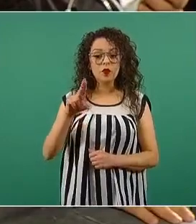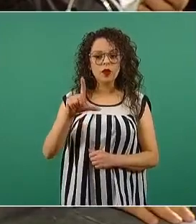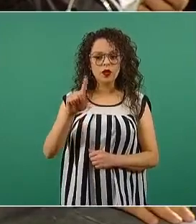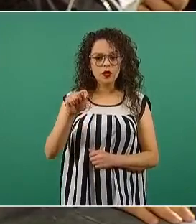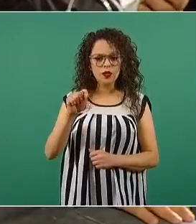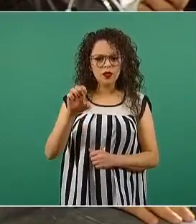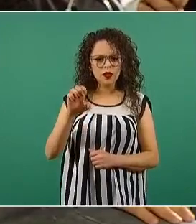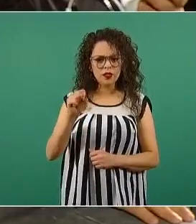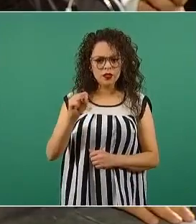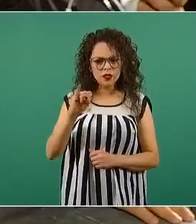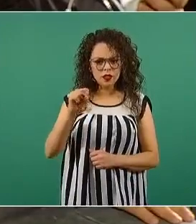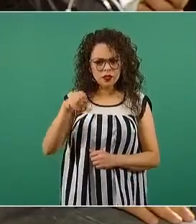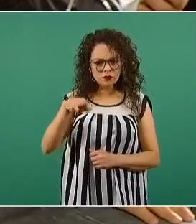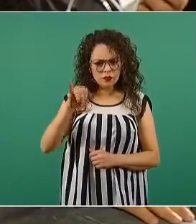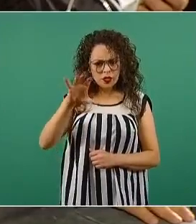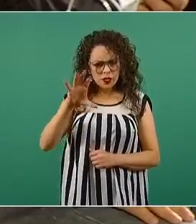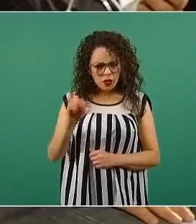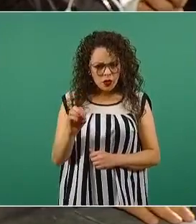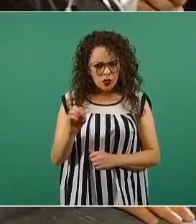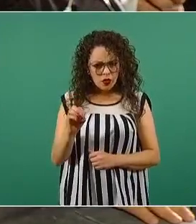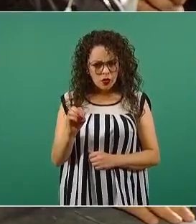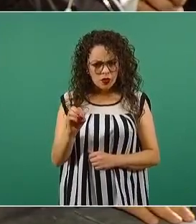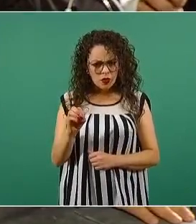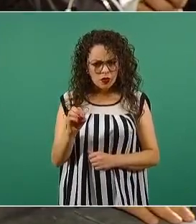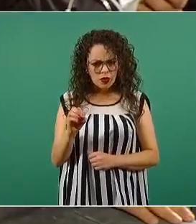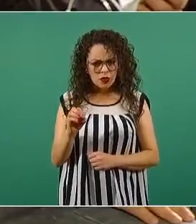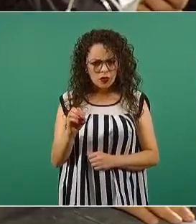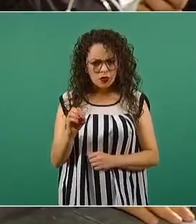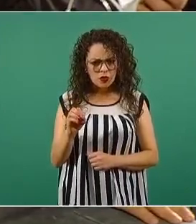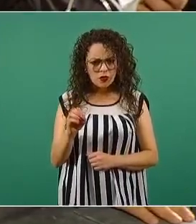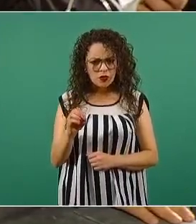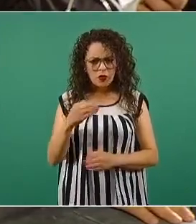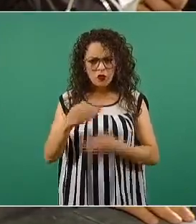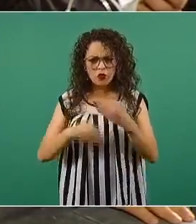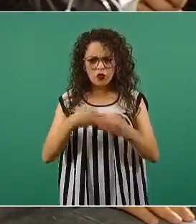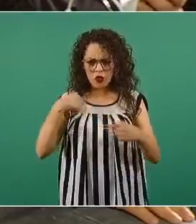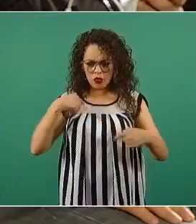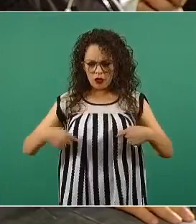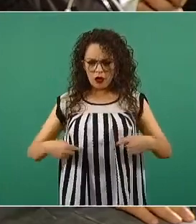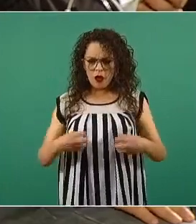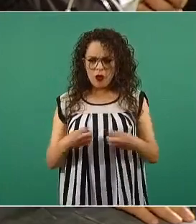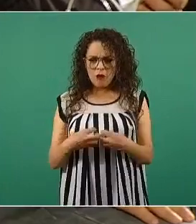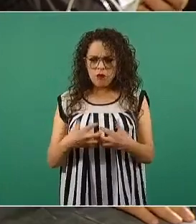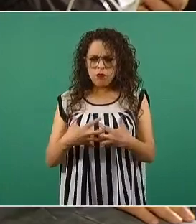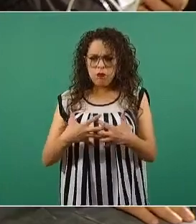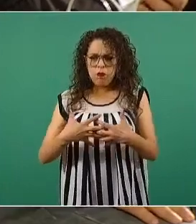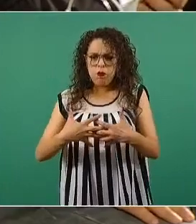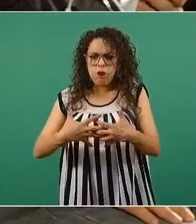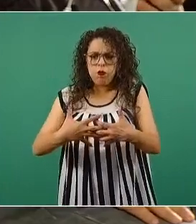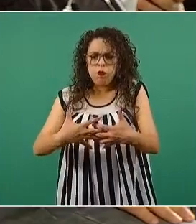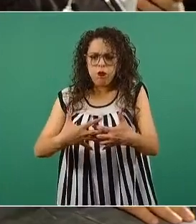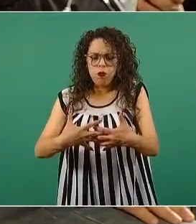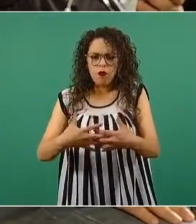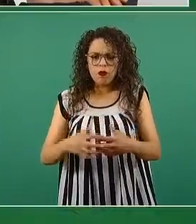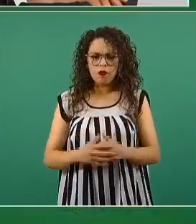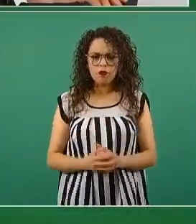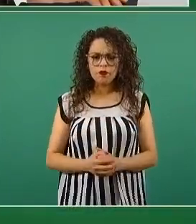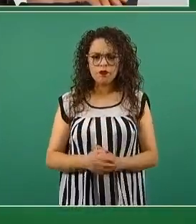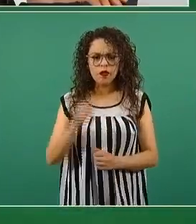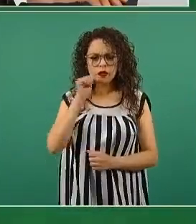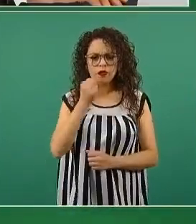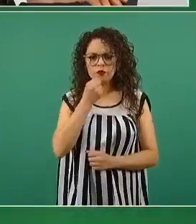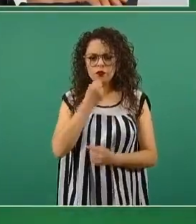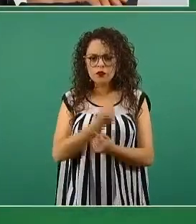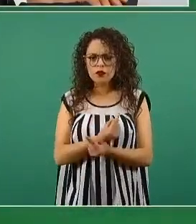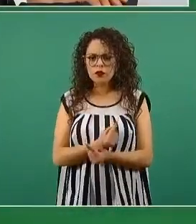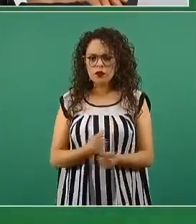multisísmico que se inflama todos los órganos para los niños, que se da generalmente entre